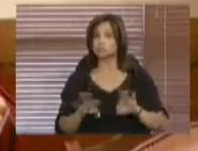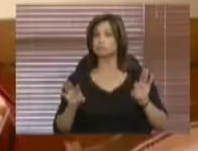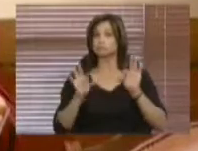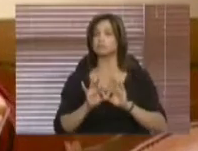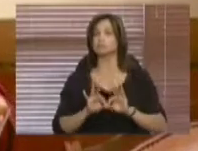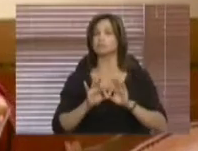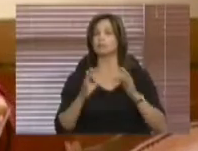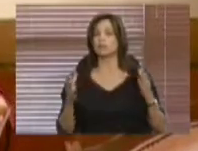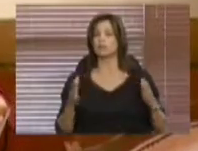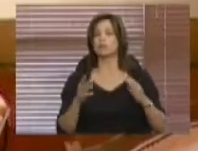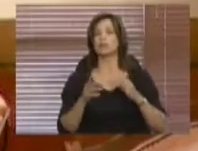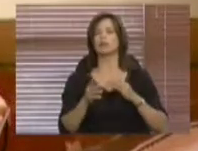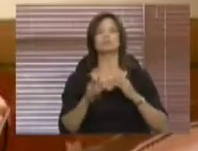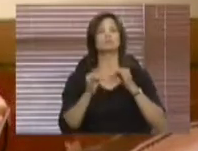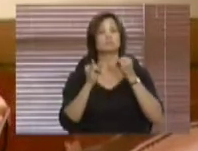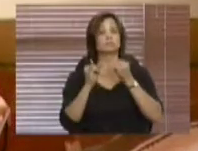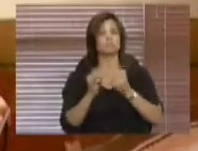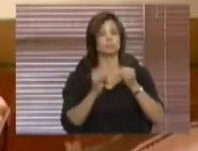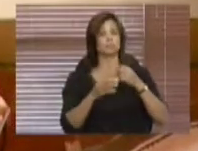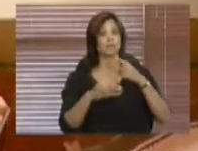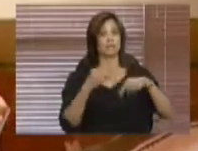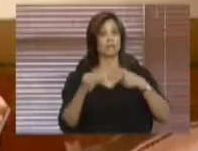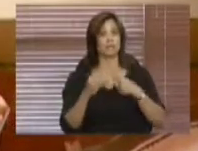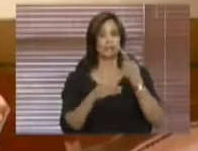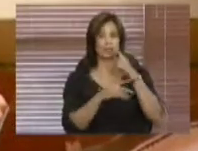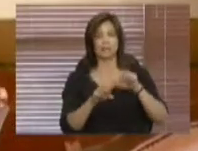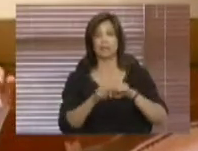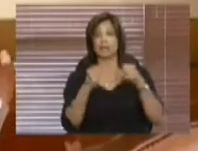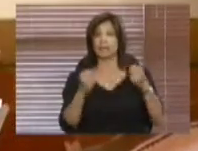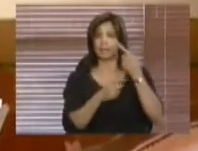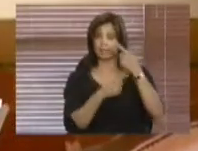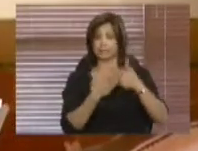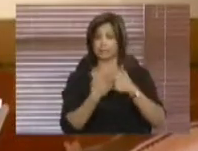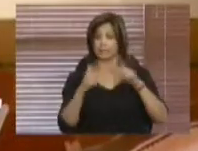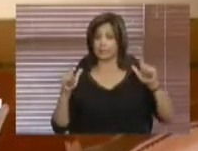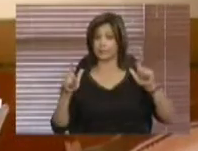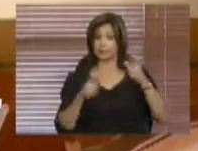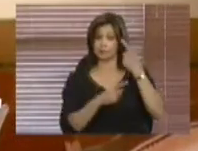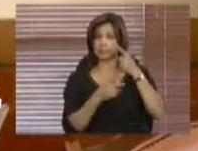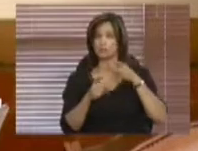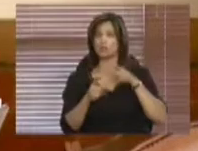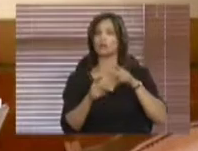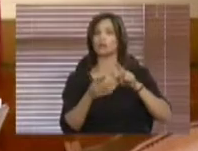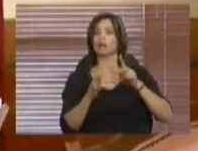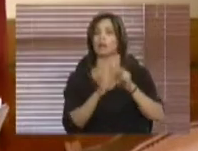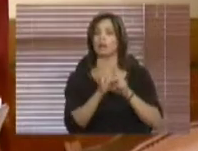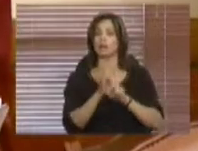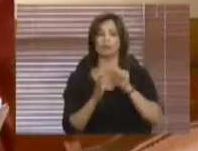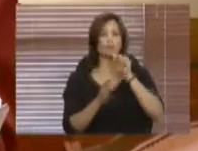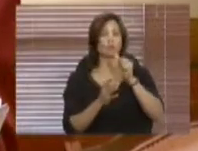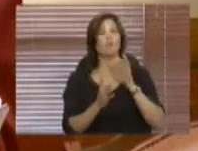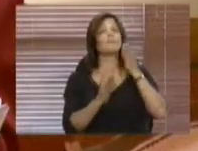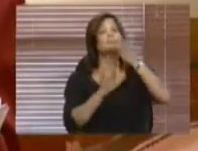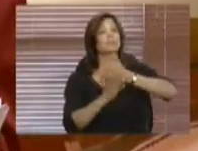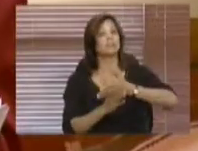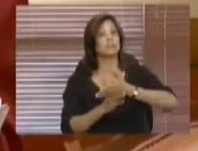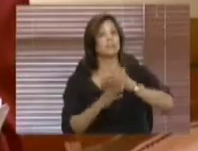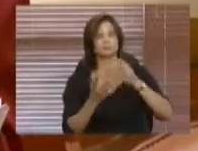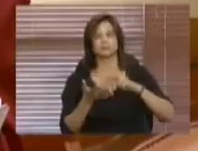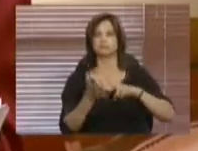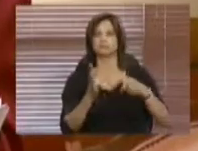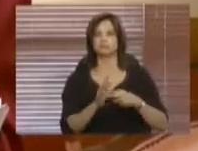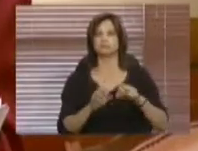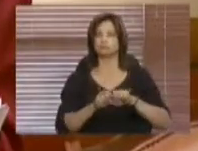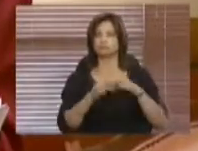fundamentales, en particular puntos relativos a la inviolabilidad de la soberanía y al principio de no intervención, constituiría